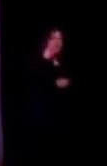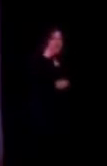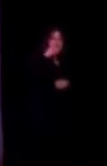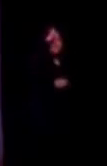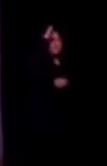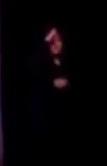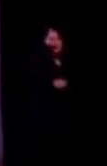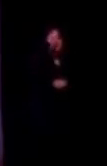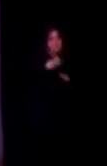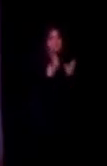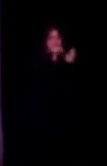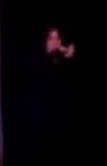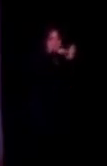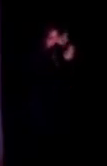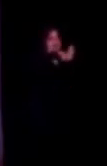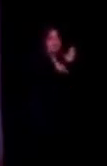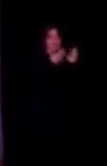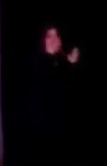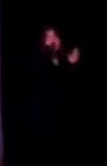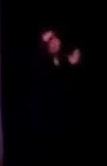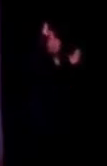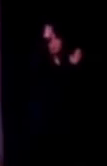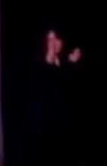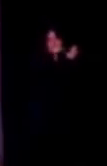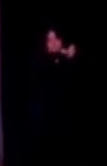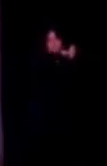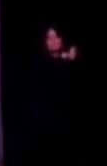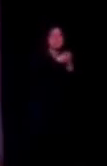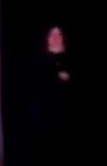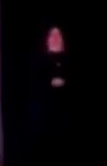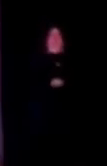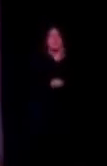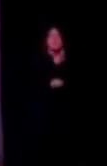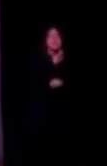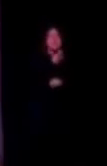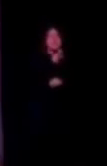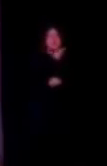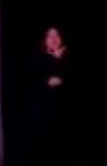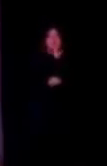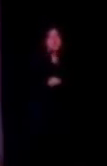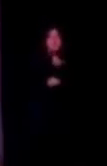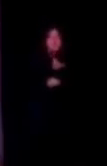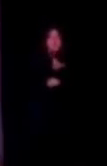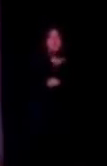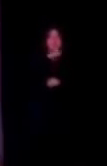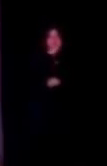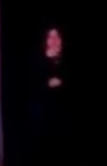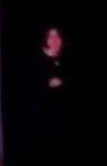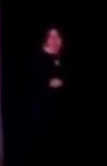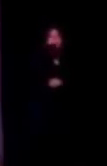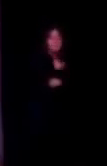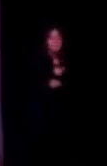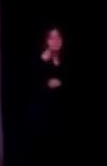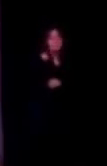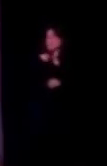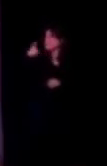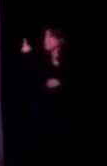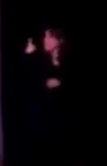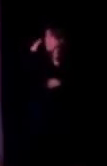conocimiento. Claro, son dos caminos. Por ejemplo, personas como Foster ya decían, en